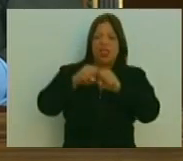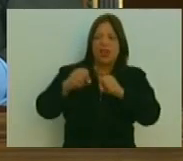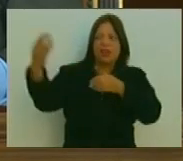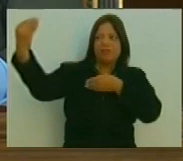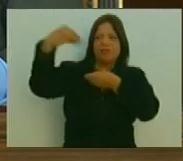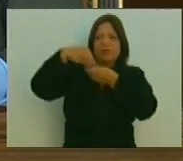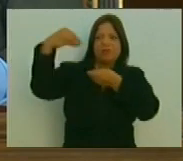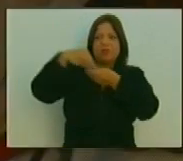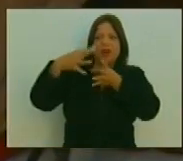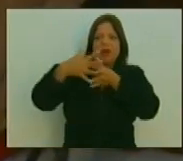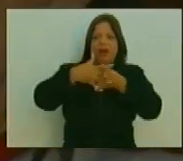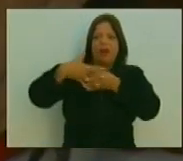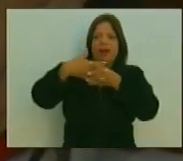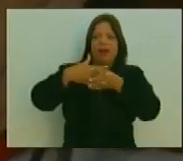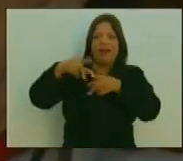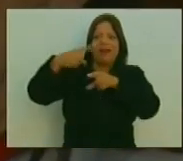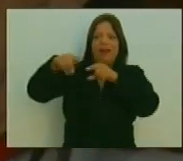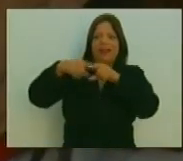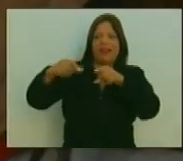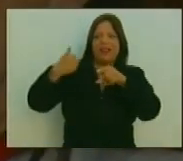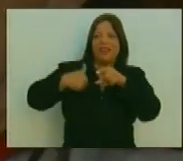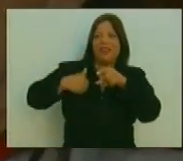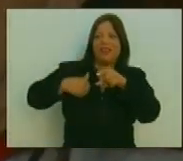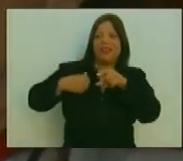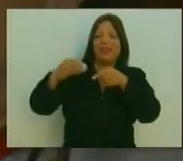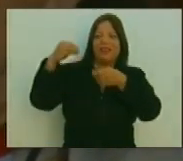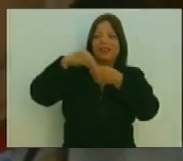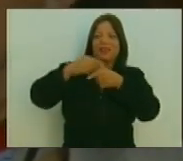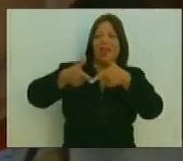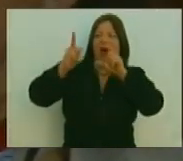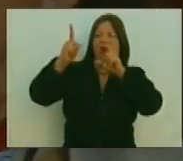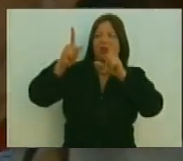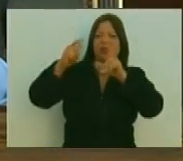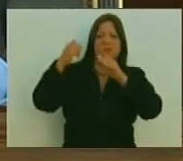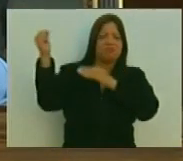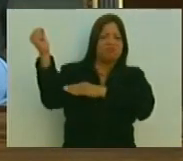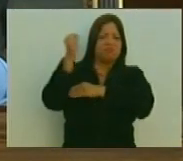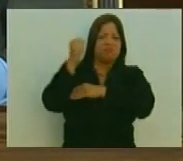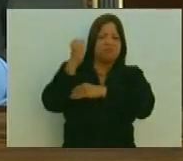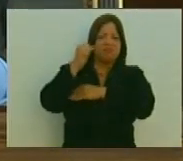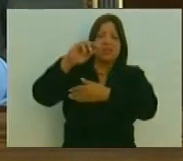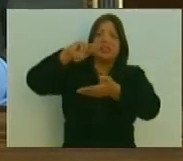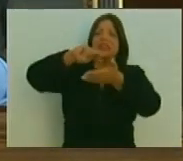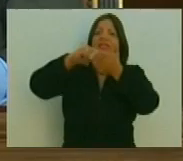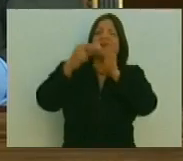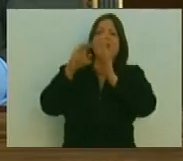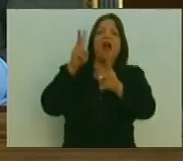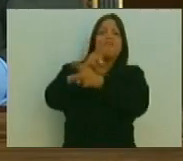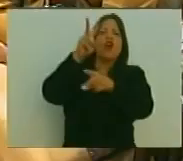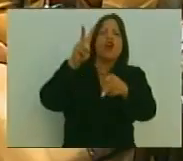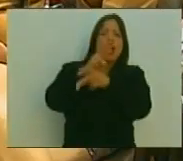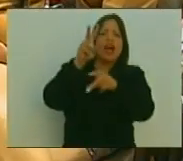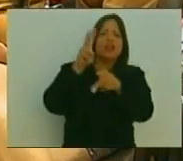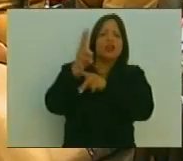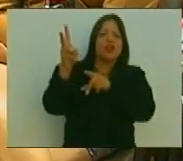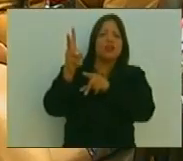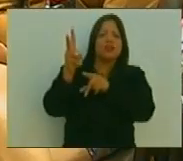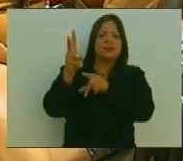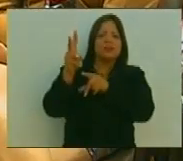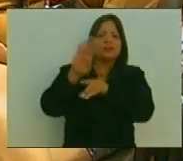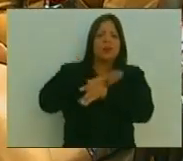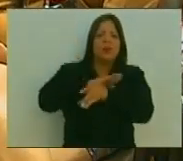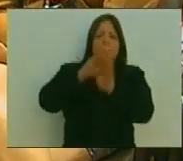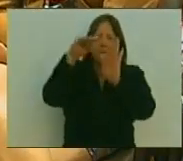de la República Bolivariana de Venezuela por parte de autoridades extranjeras constituye una violación flagrante de